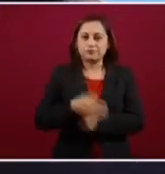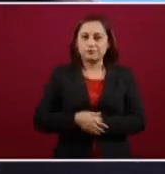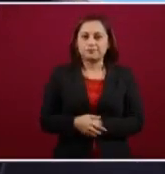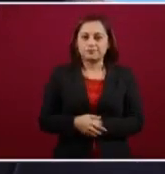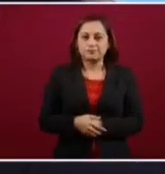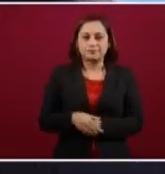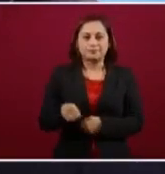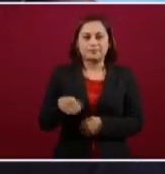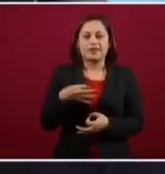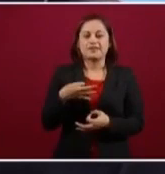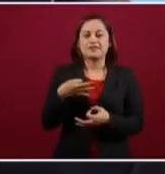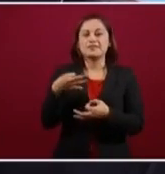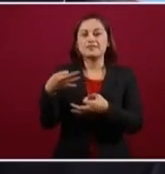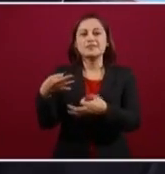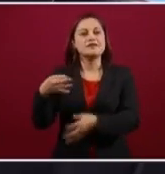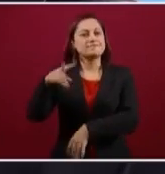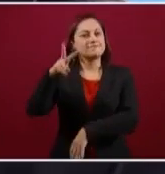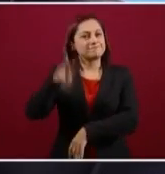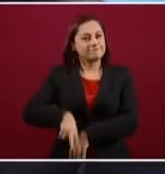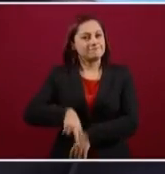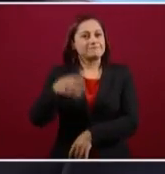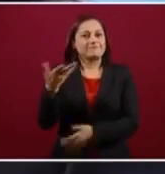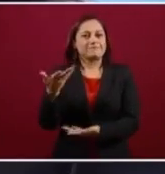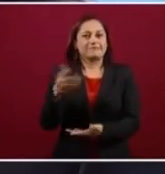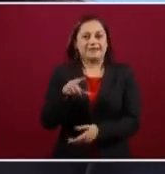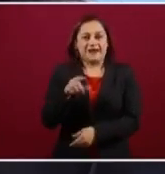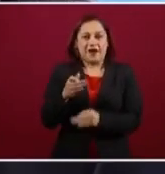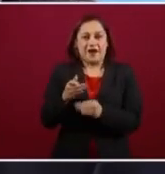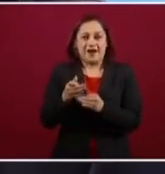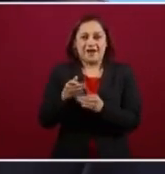de antojo para un desayuno más tarde.